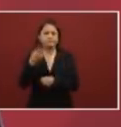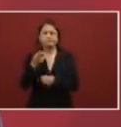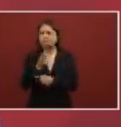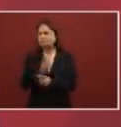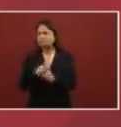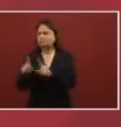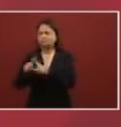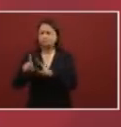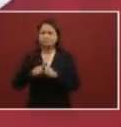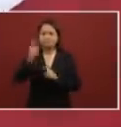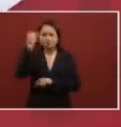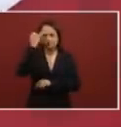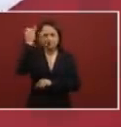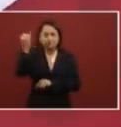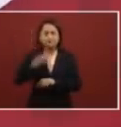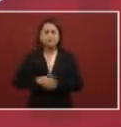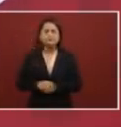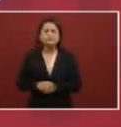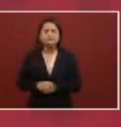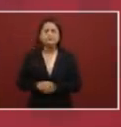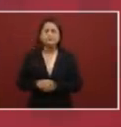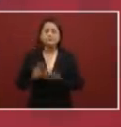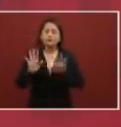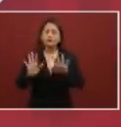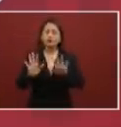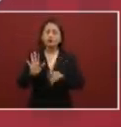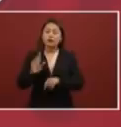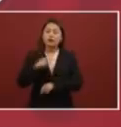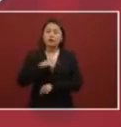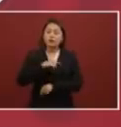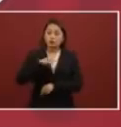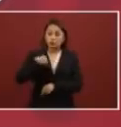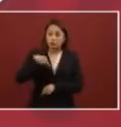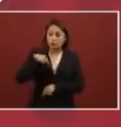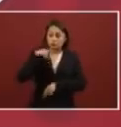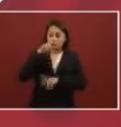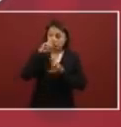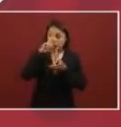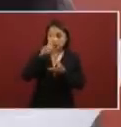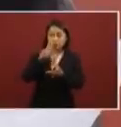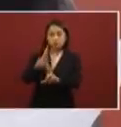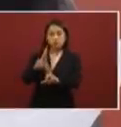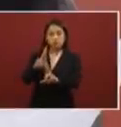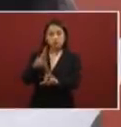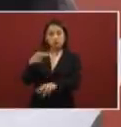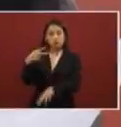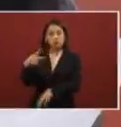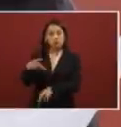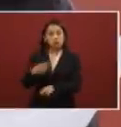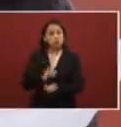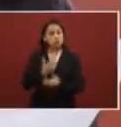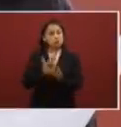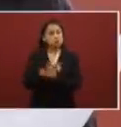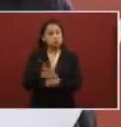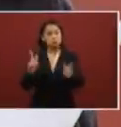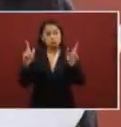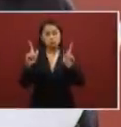Entonces nosotros vamos a ser respetuosos siempre de la libertad de expresión, pero